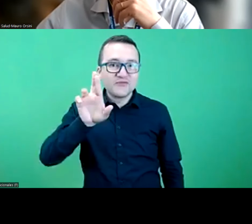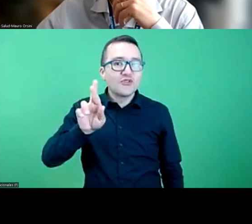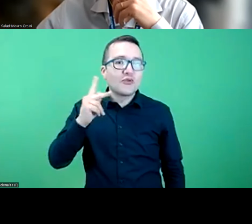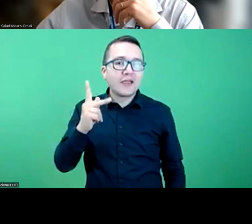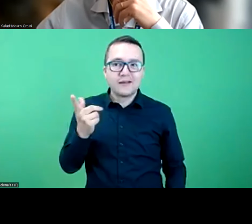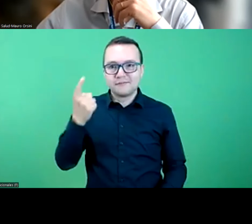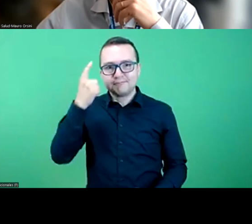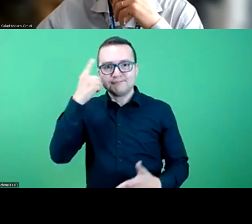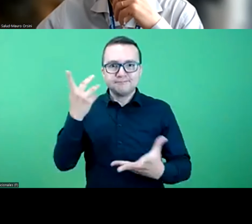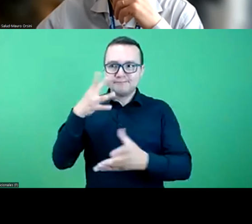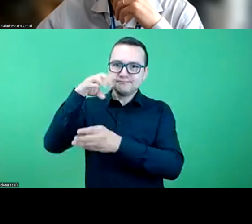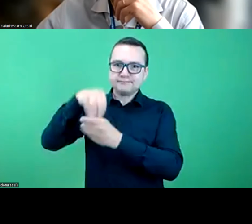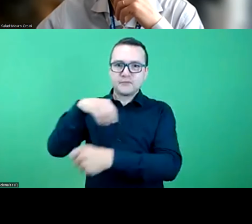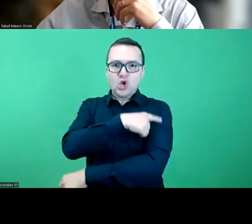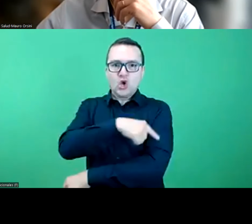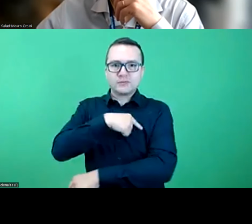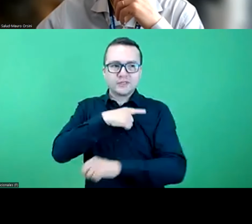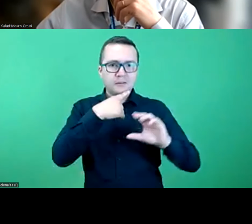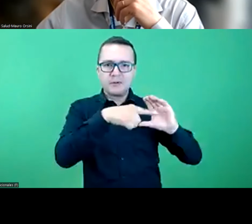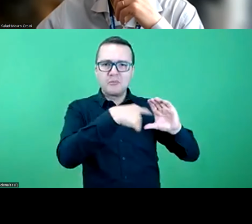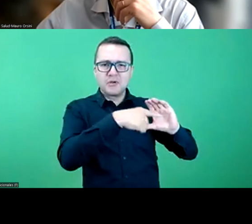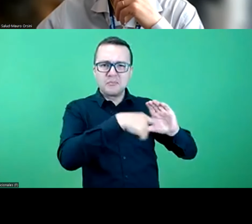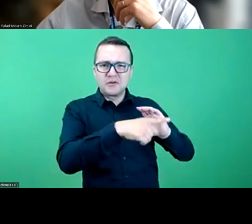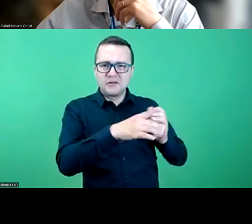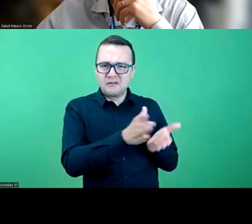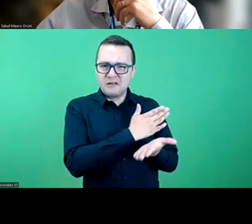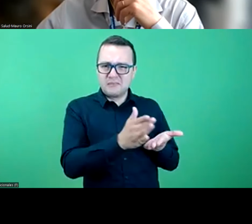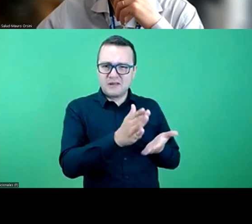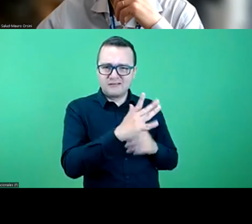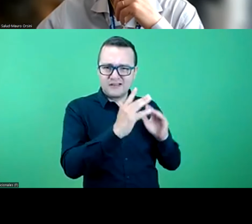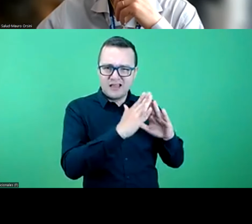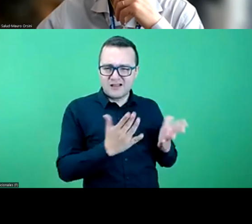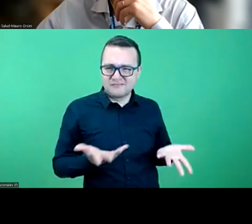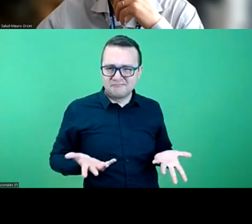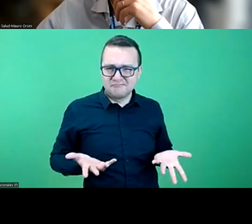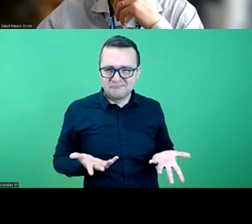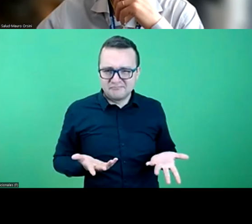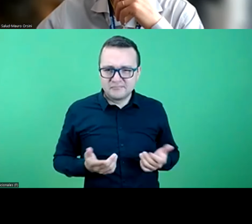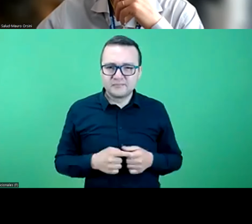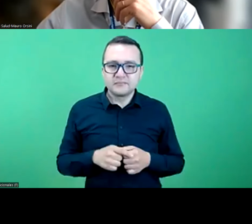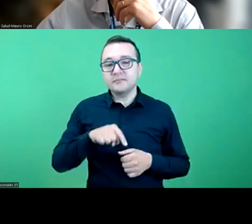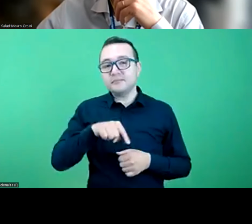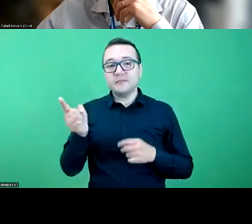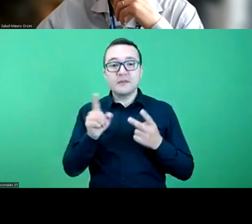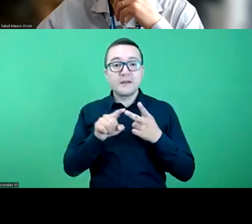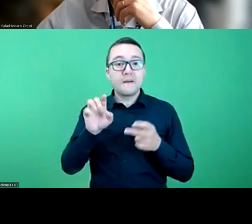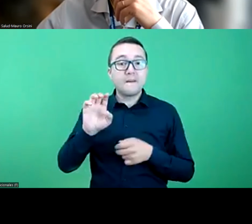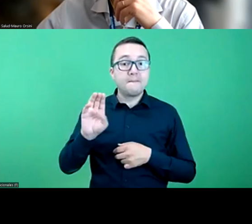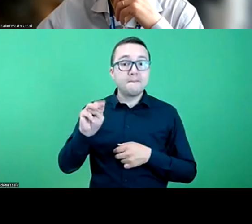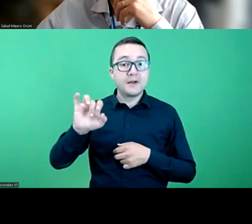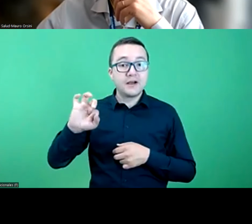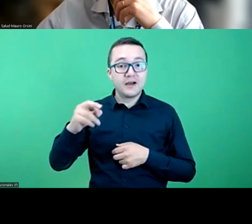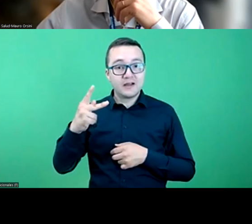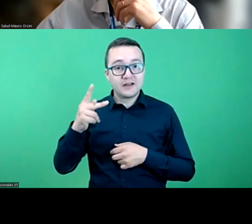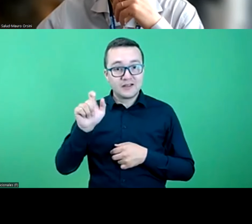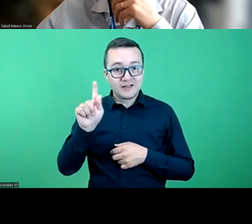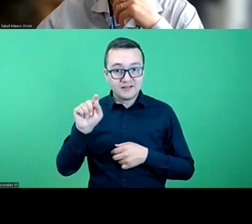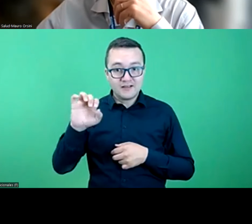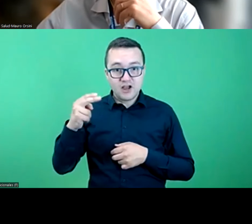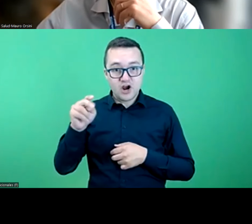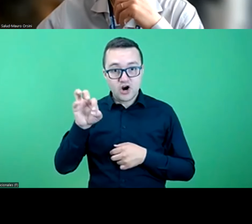de una situación, pues, fuera de nuestra región. Este es un tema global. Martin Hadley, también desde Estados Unidos, un reconocido defensor de la seguridad